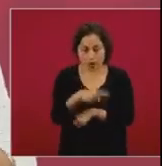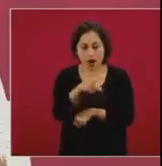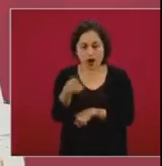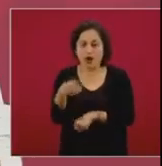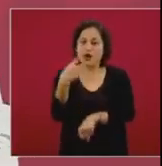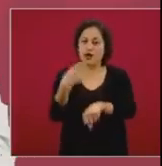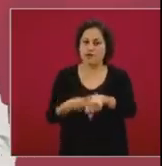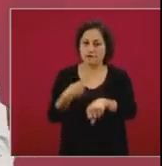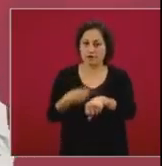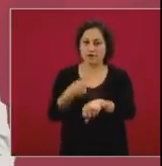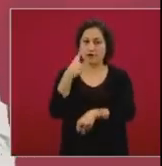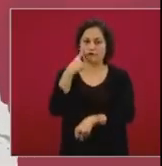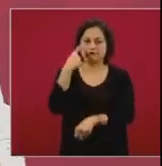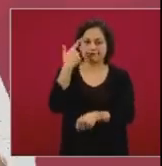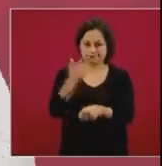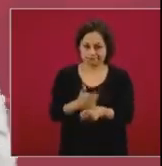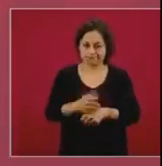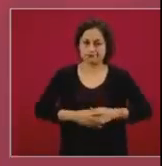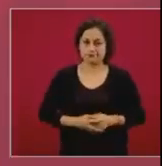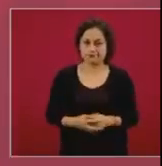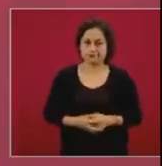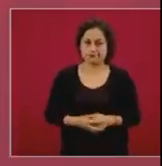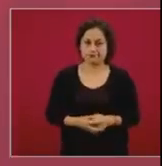problema de salud pública.